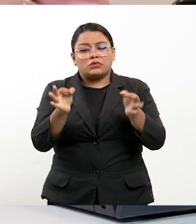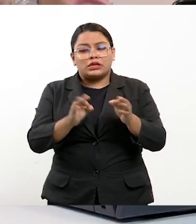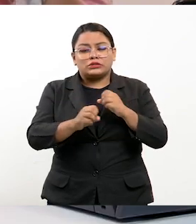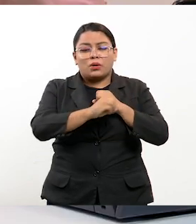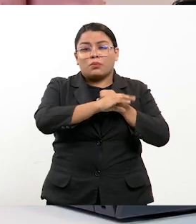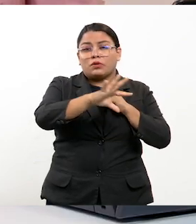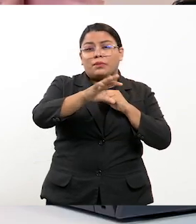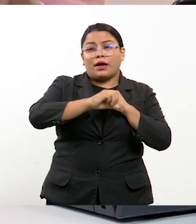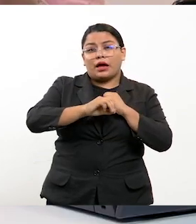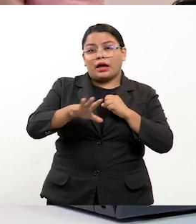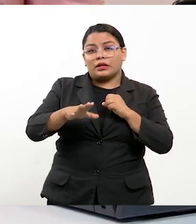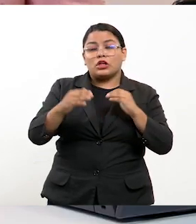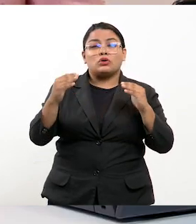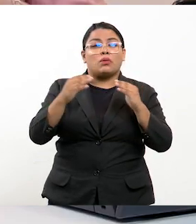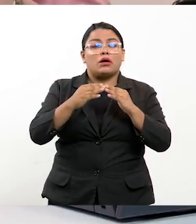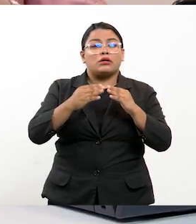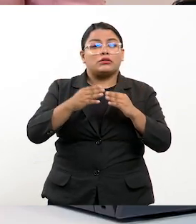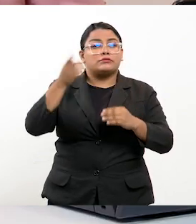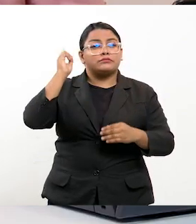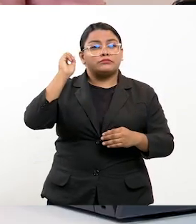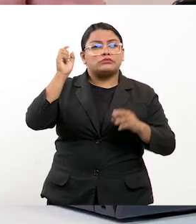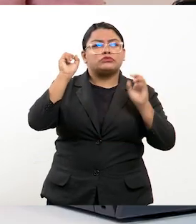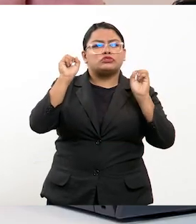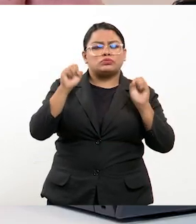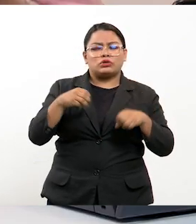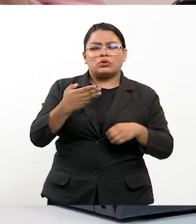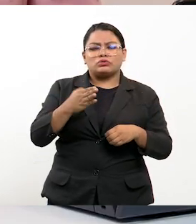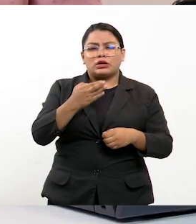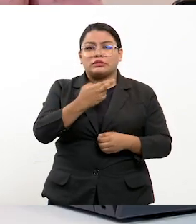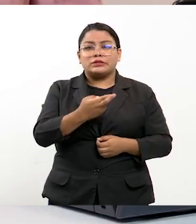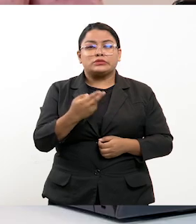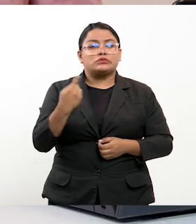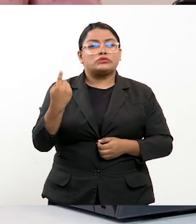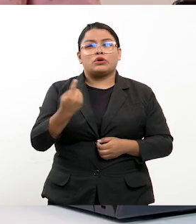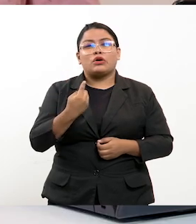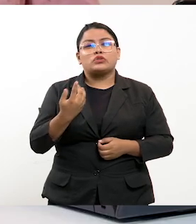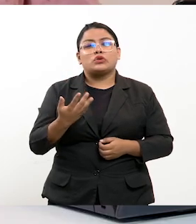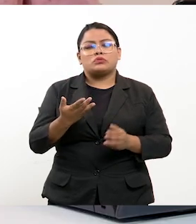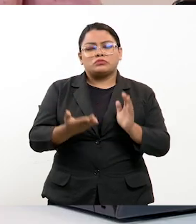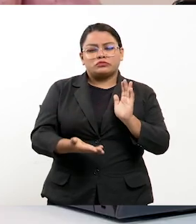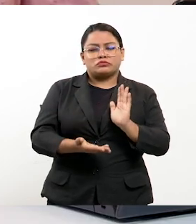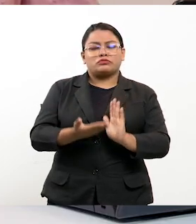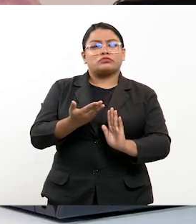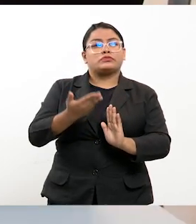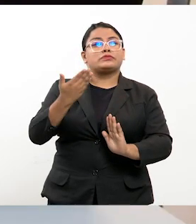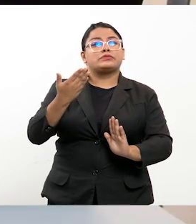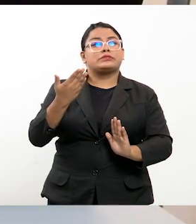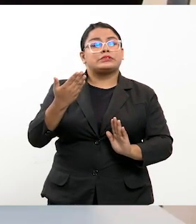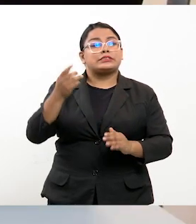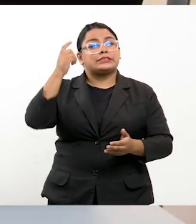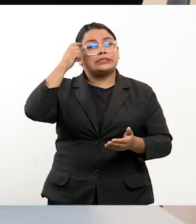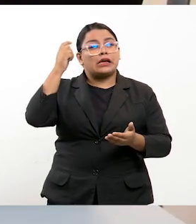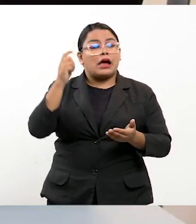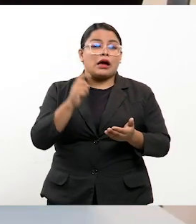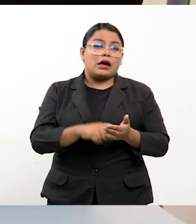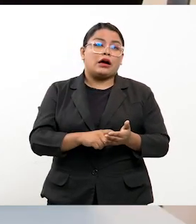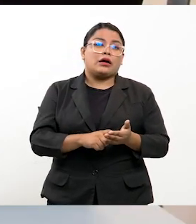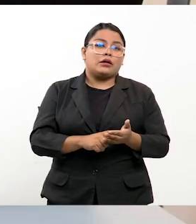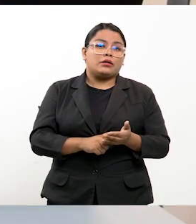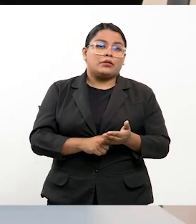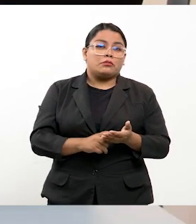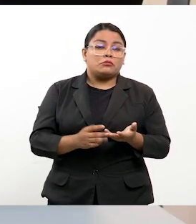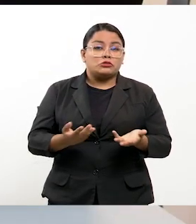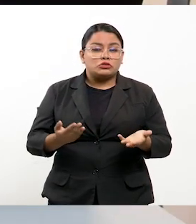Además, el docente puede utilizar todos estos recursos no solamente para el desarrollo de una prueba, sino